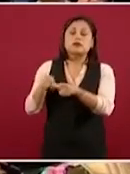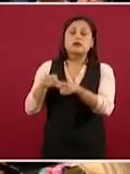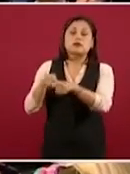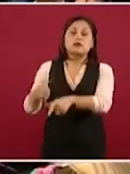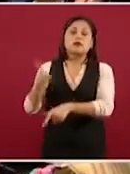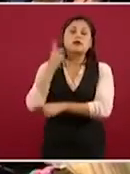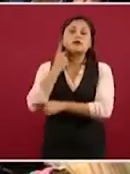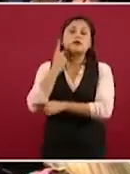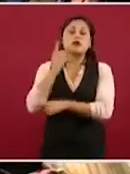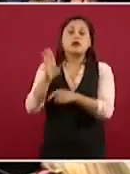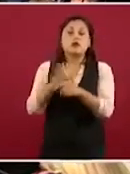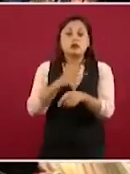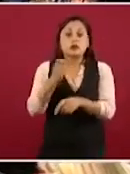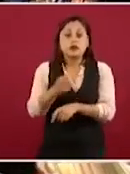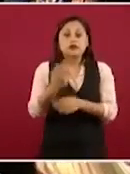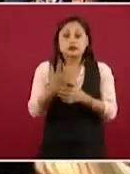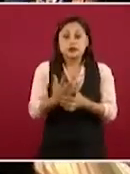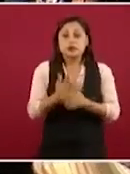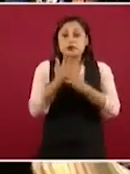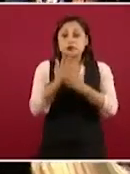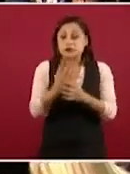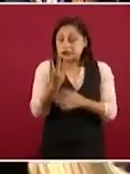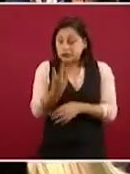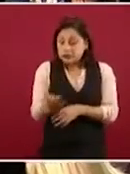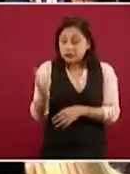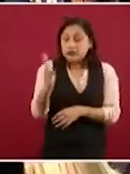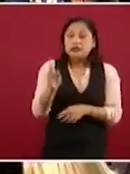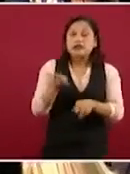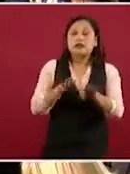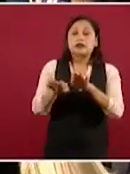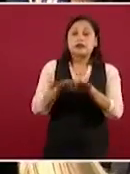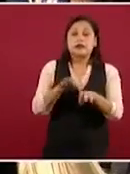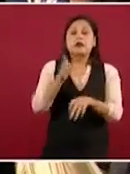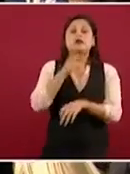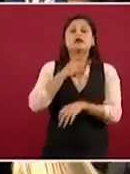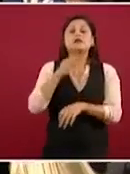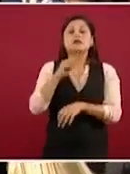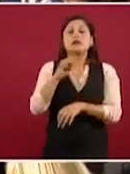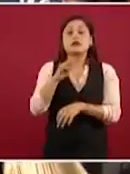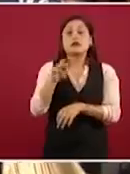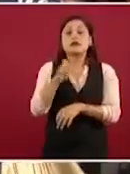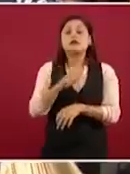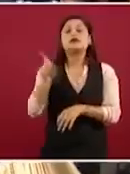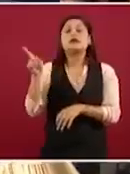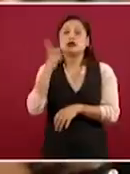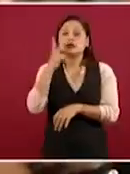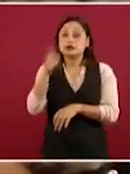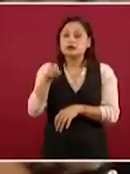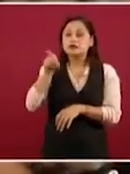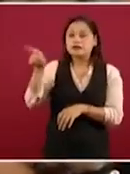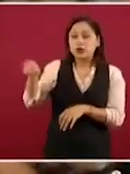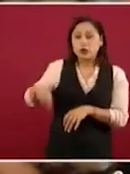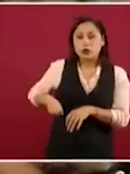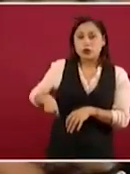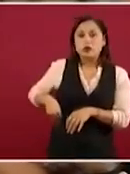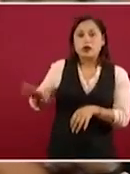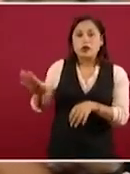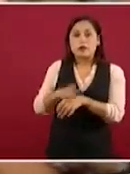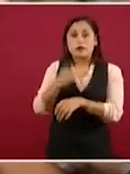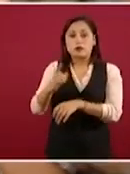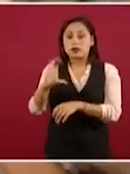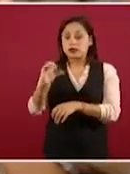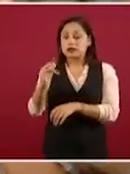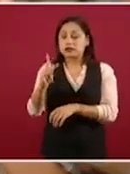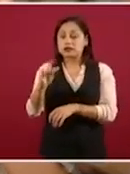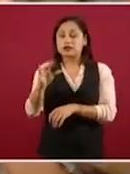supuestamente cómplice de Romero Deschamps, ya que el ex líder sindical nunca se le hizo toma de nota desde el